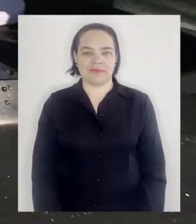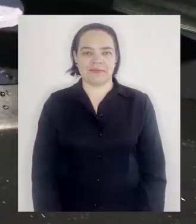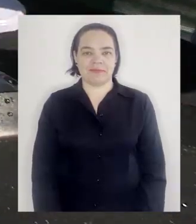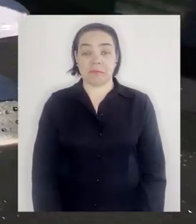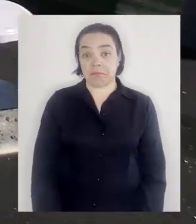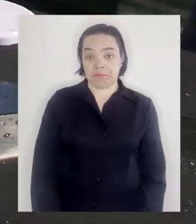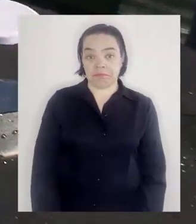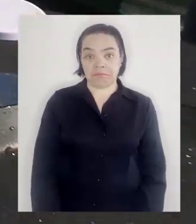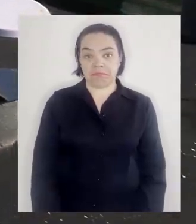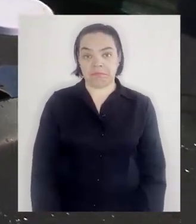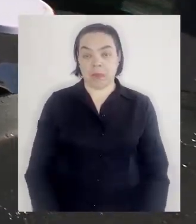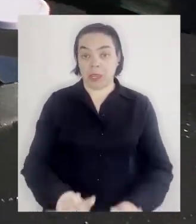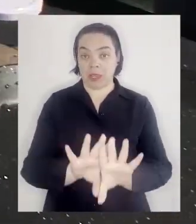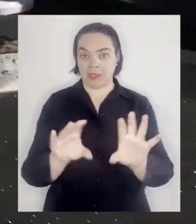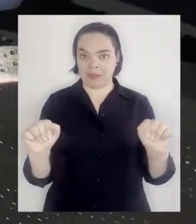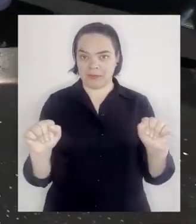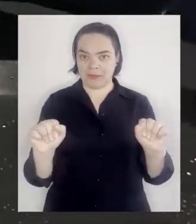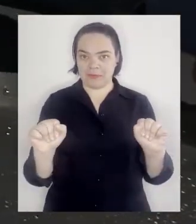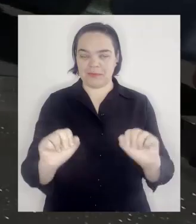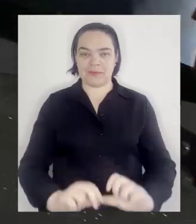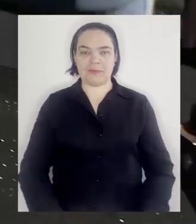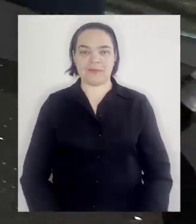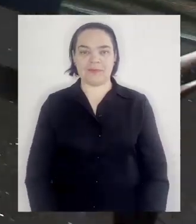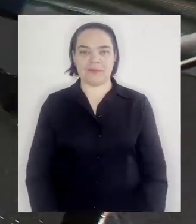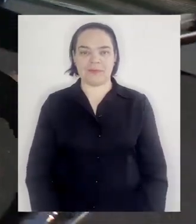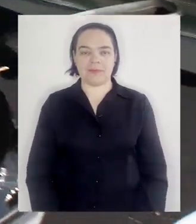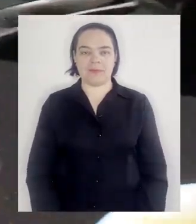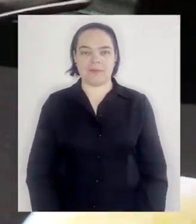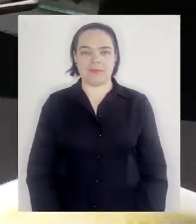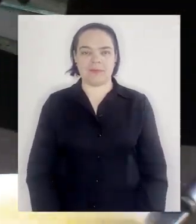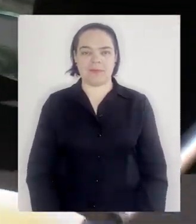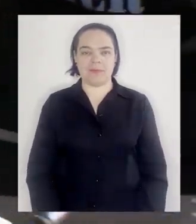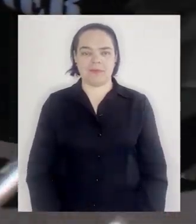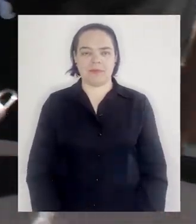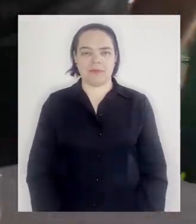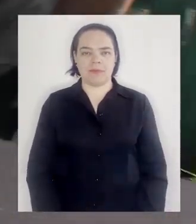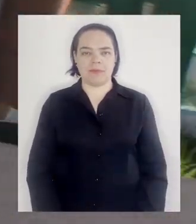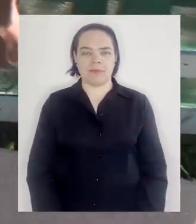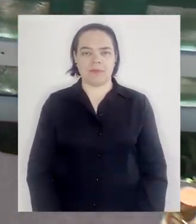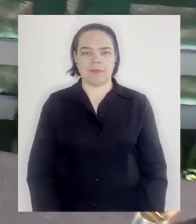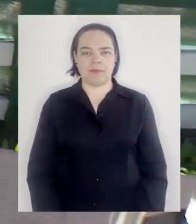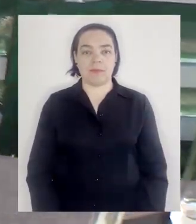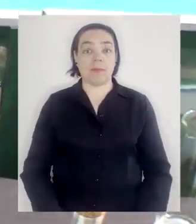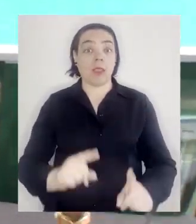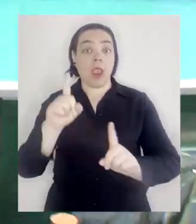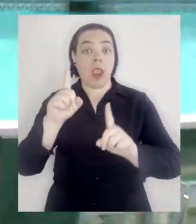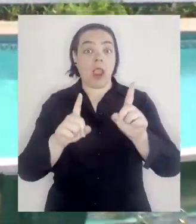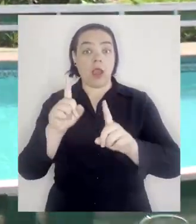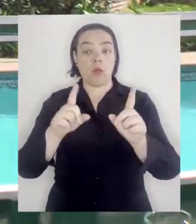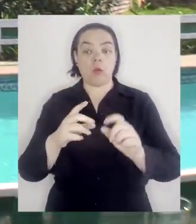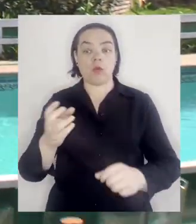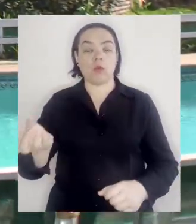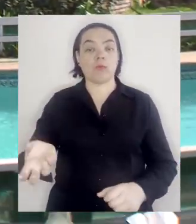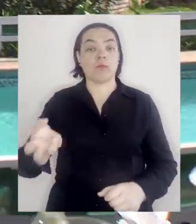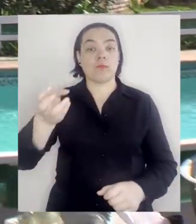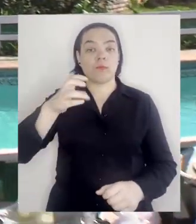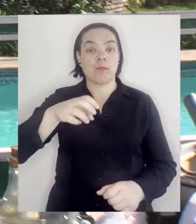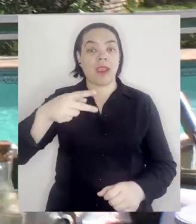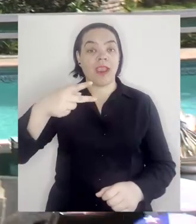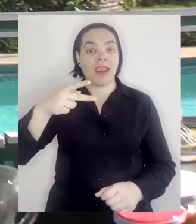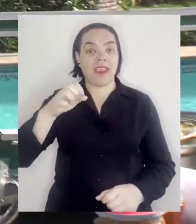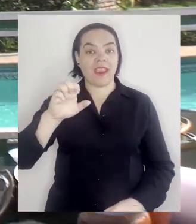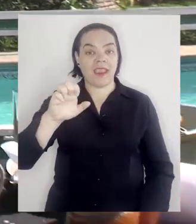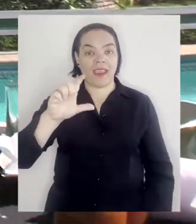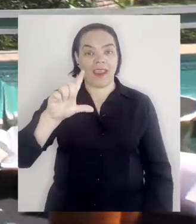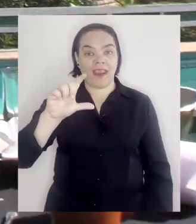Ah, ya. Listo. Listo. Y algunos le ponen helado. Después una chantilly, un helado al lado. Helado, todo